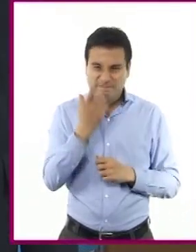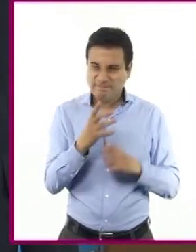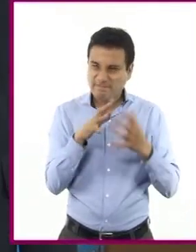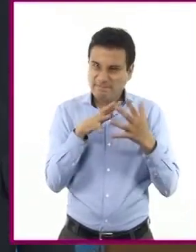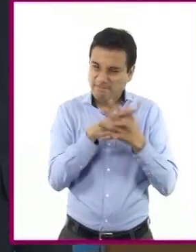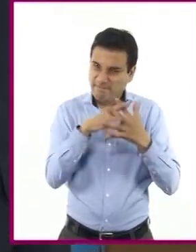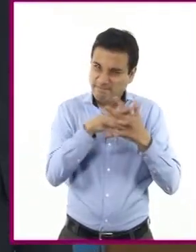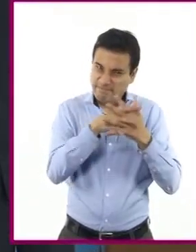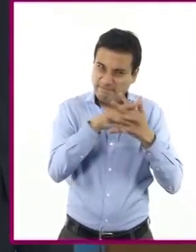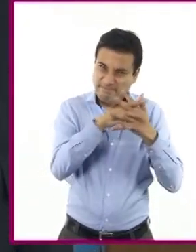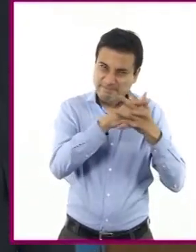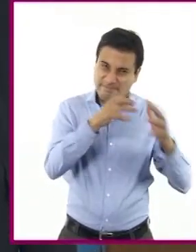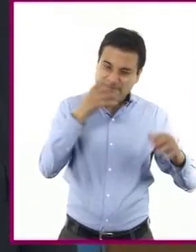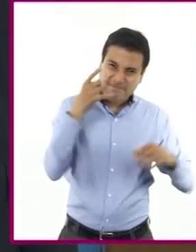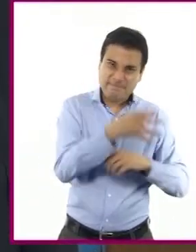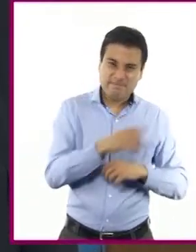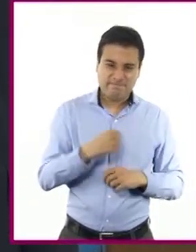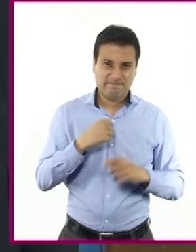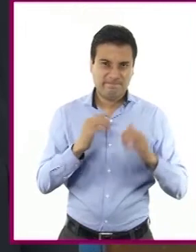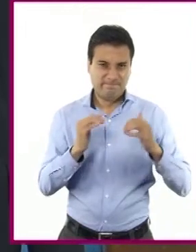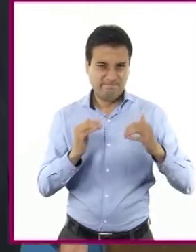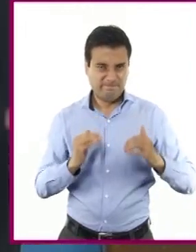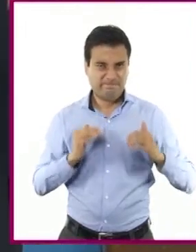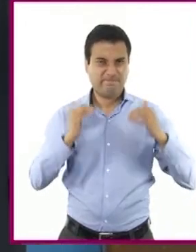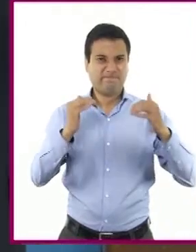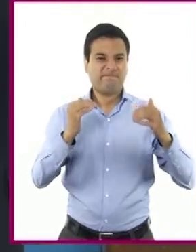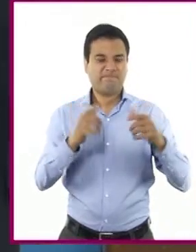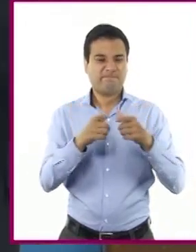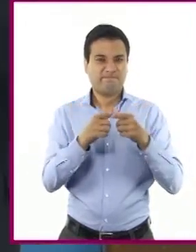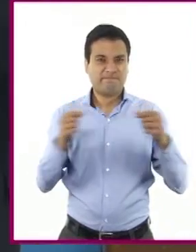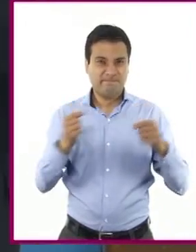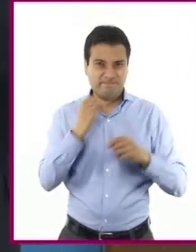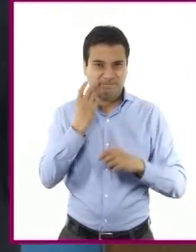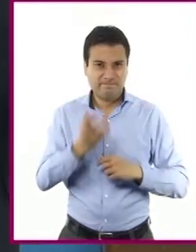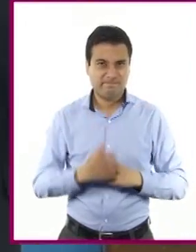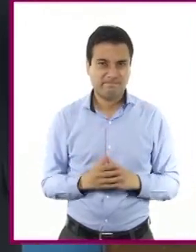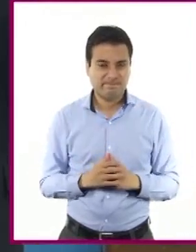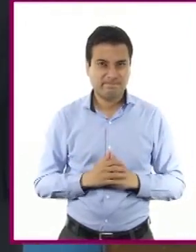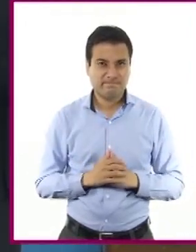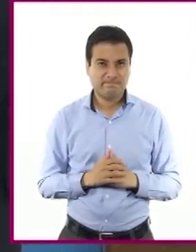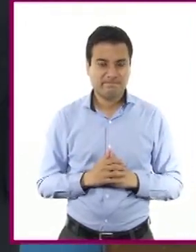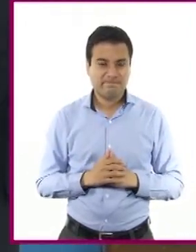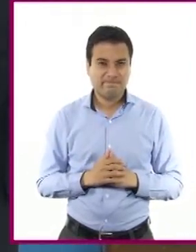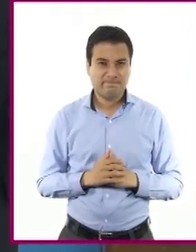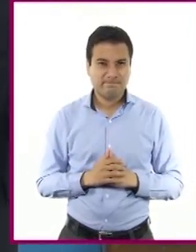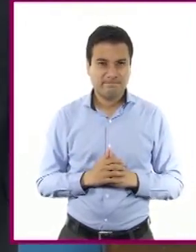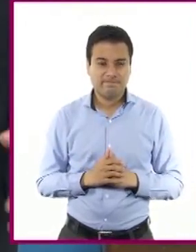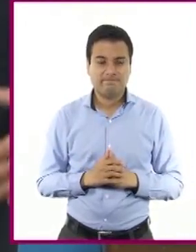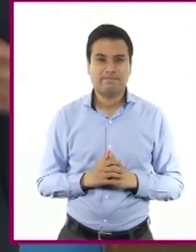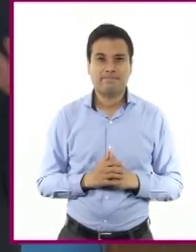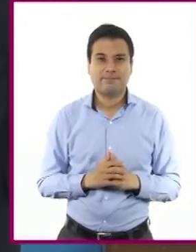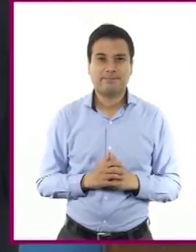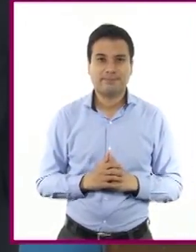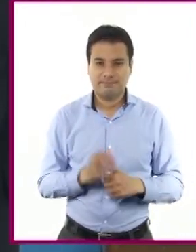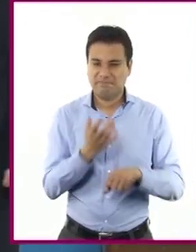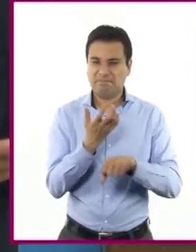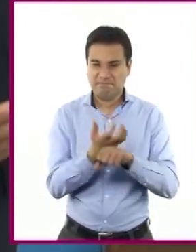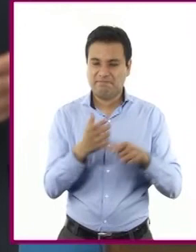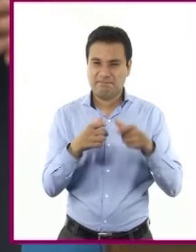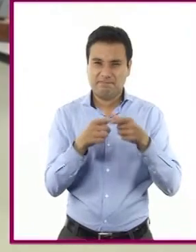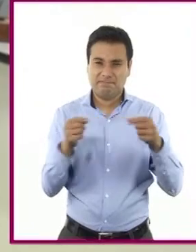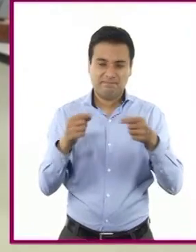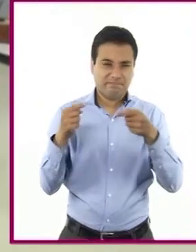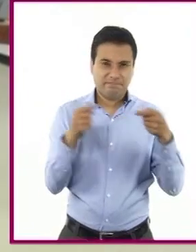hombre con tal de demostrar la superioridad nipona sobre la cultura occidental, representada por los Estados Unidos de América.